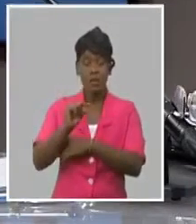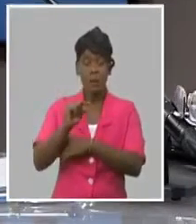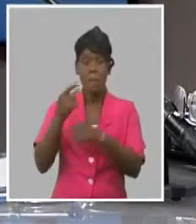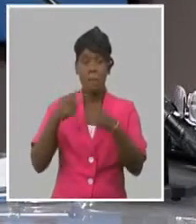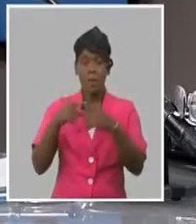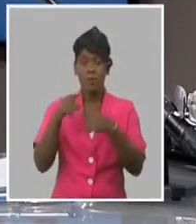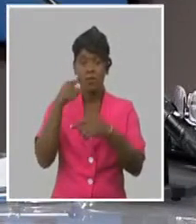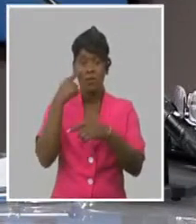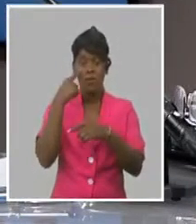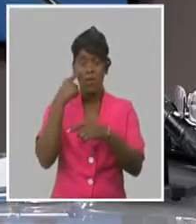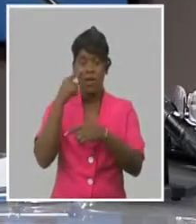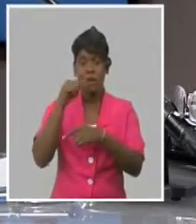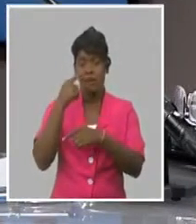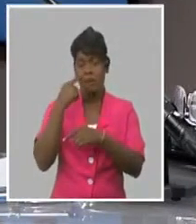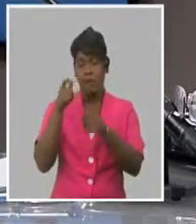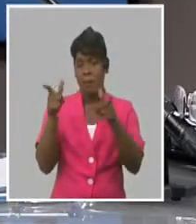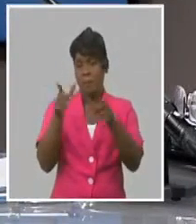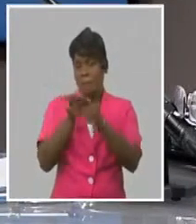personas en Cuba.